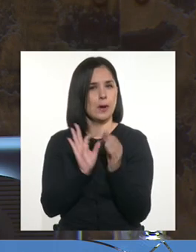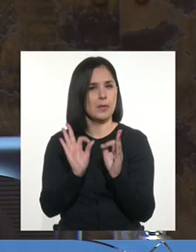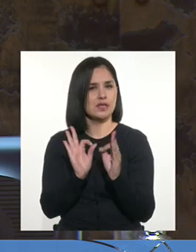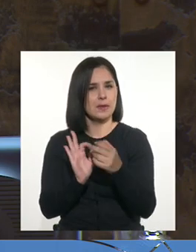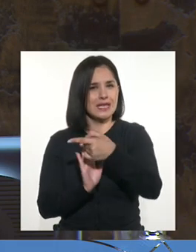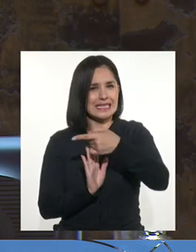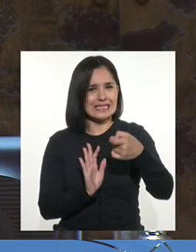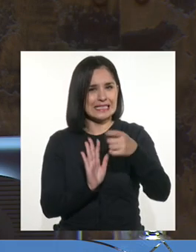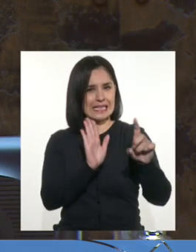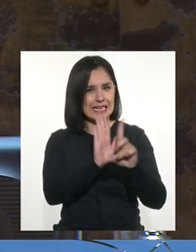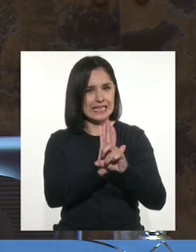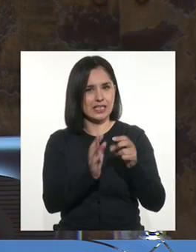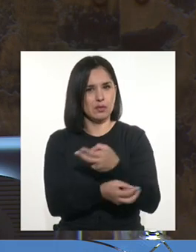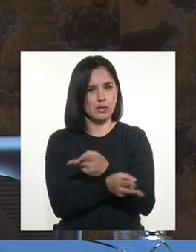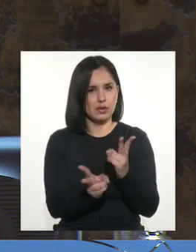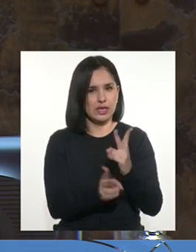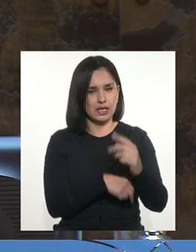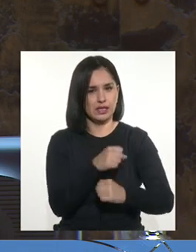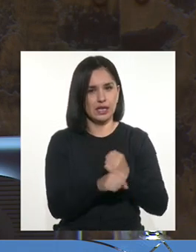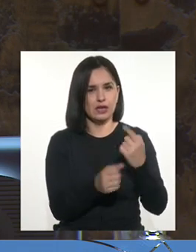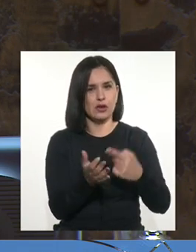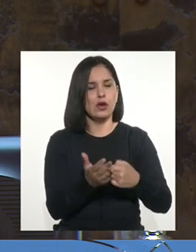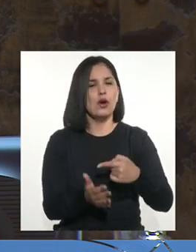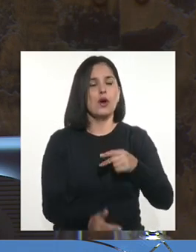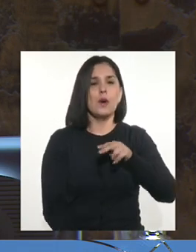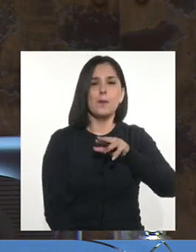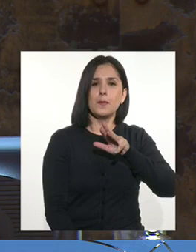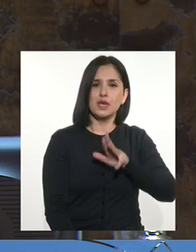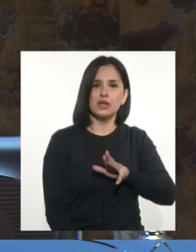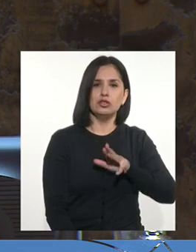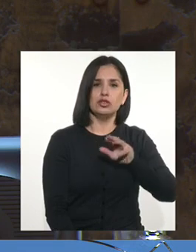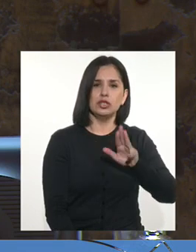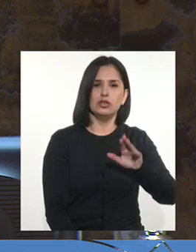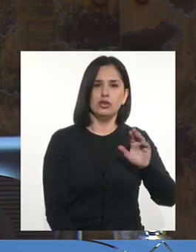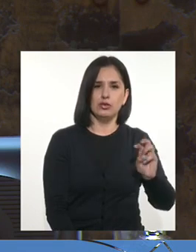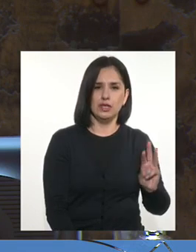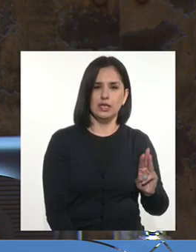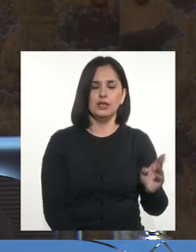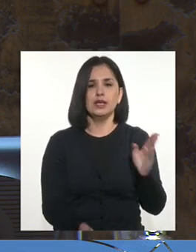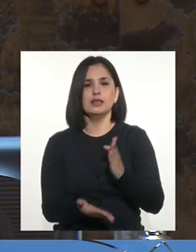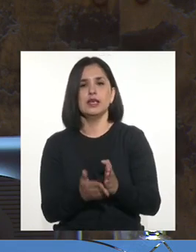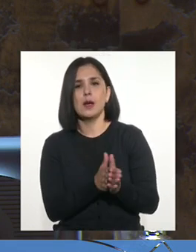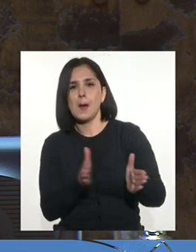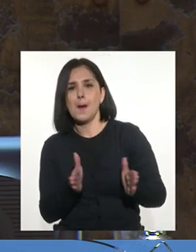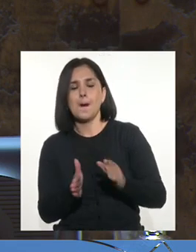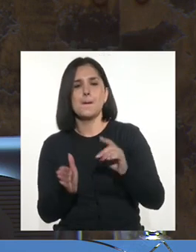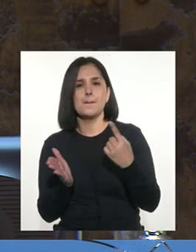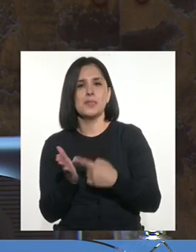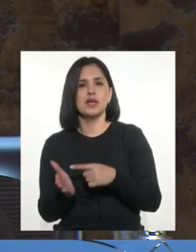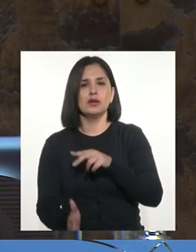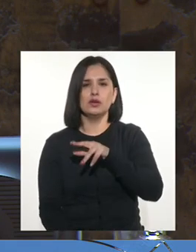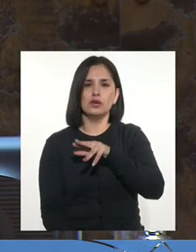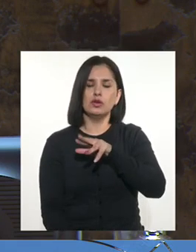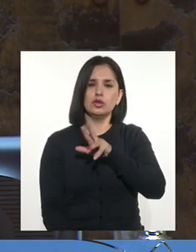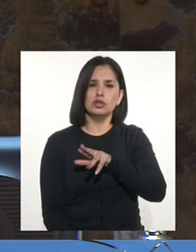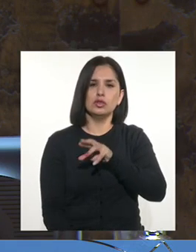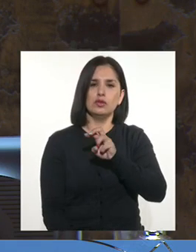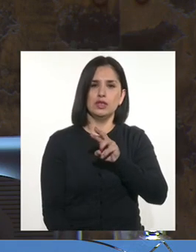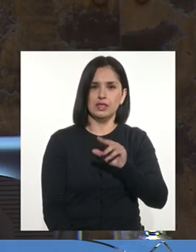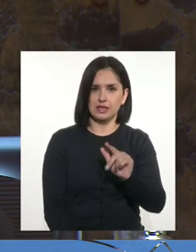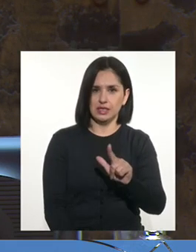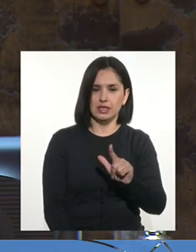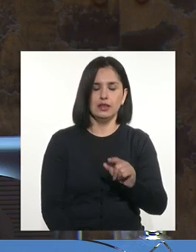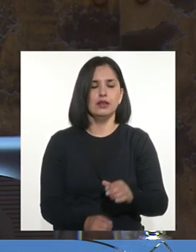de 10 publicadas entre 1893 y 1927 3 conceder el carácter de oficial